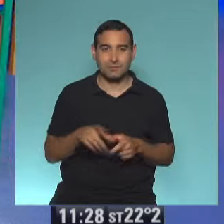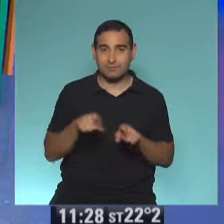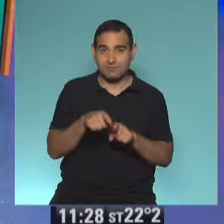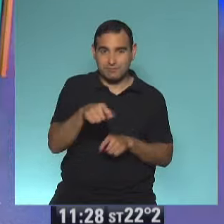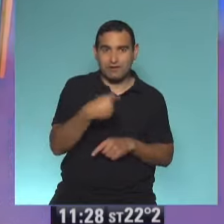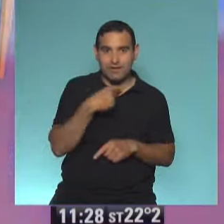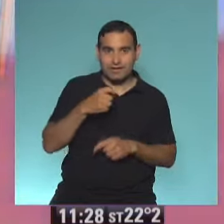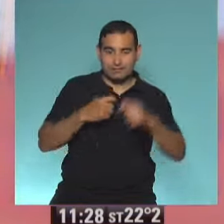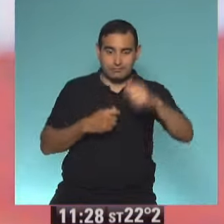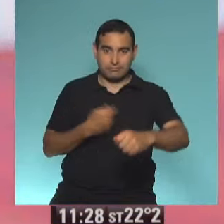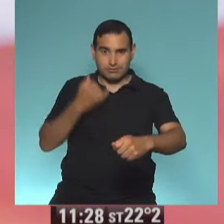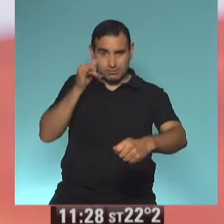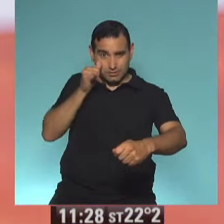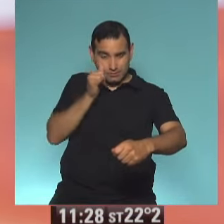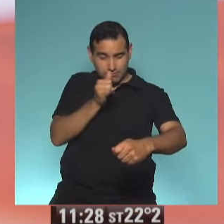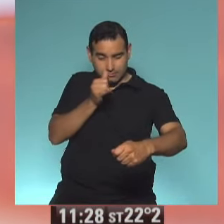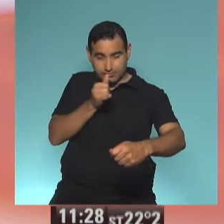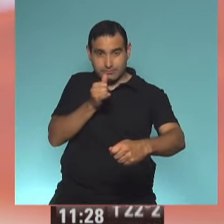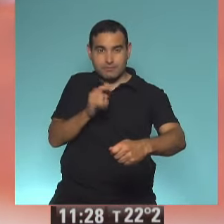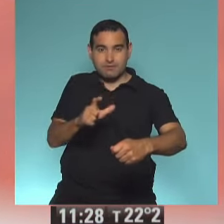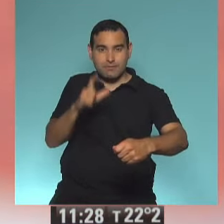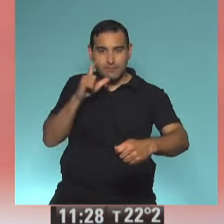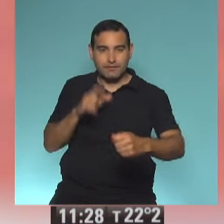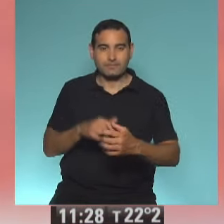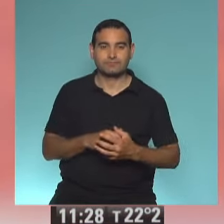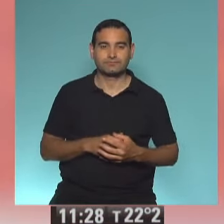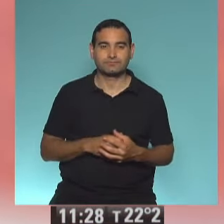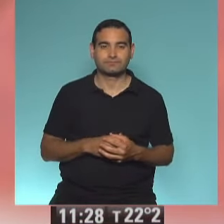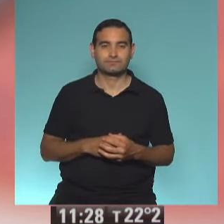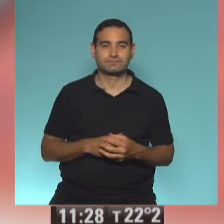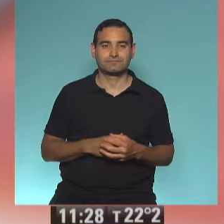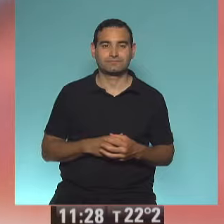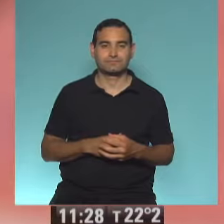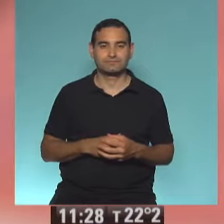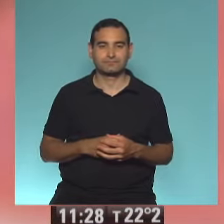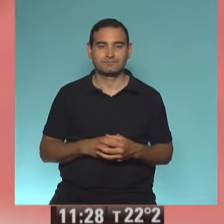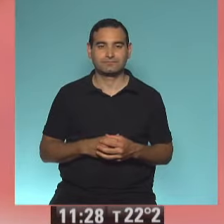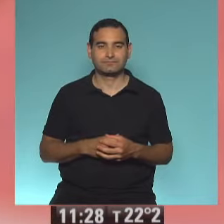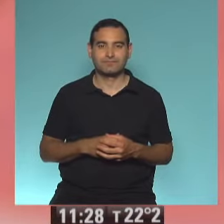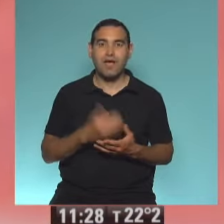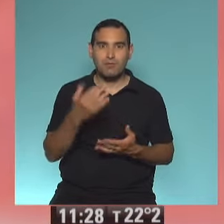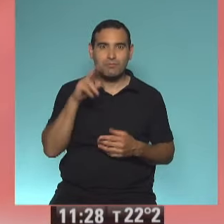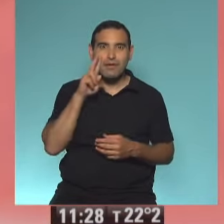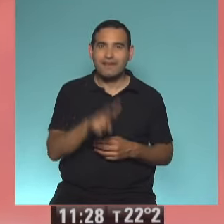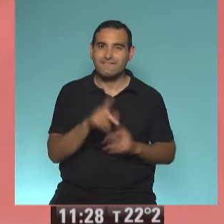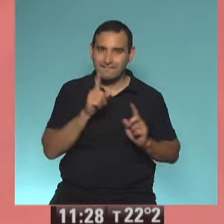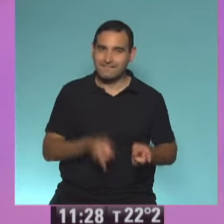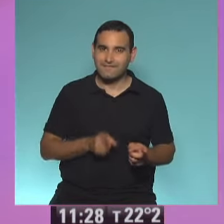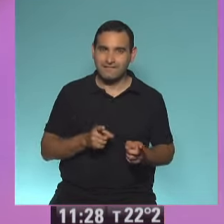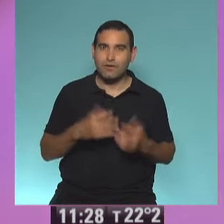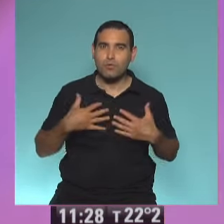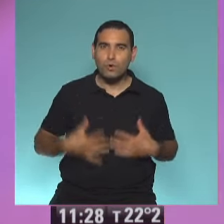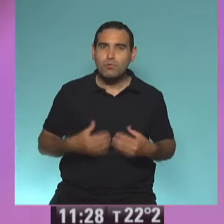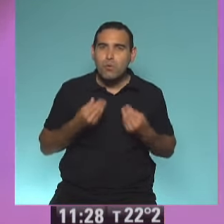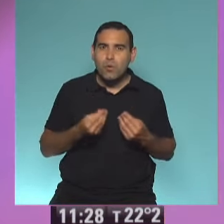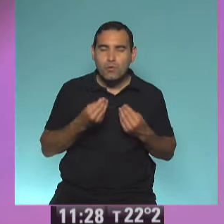nuestro caracol real también para que ustedes desde casa. Mirá. Ahí está. Lo puedan ver. Se puede ver también la textura del